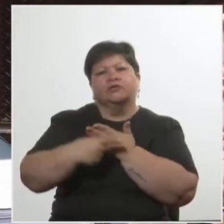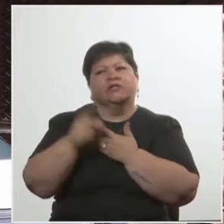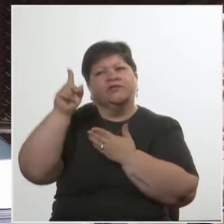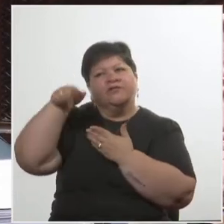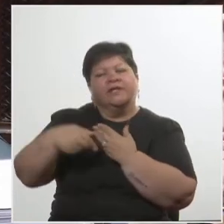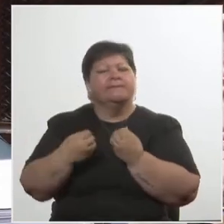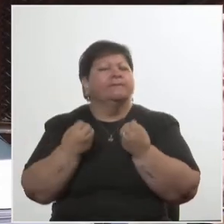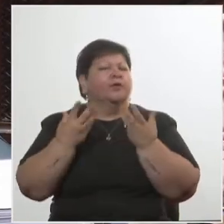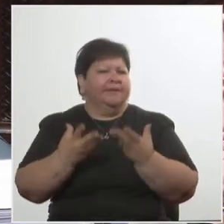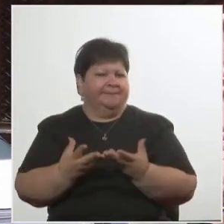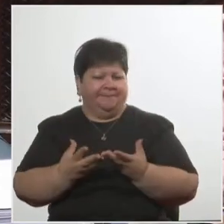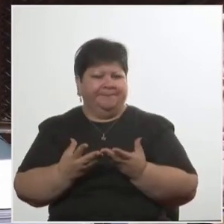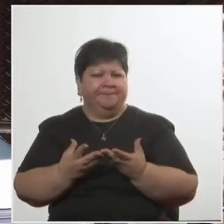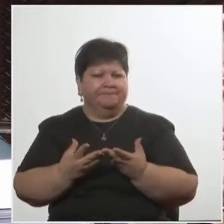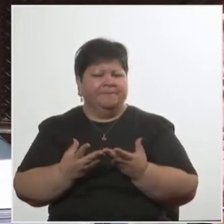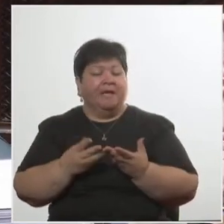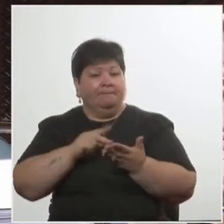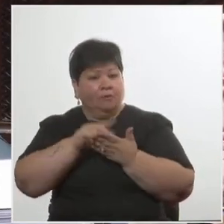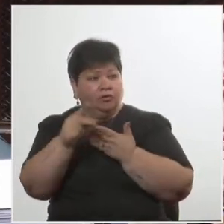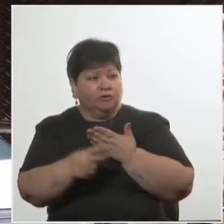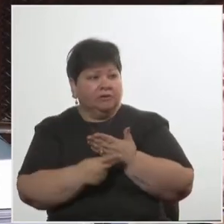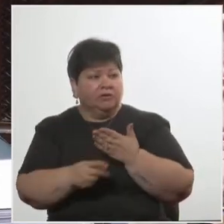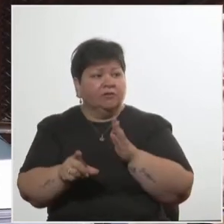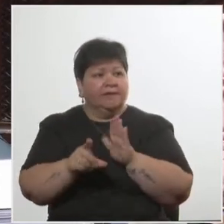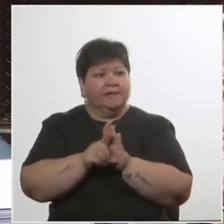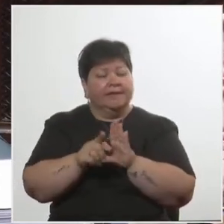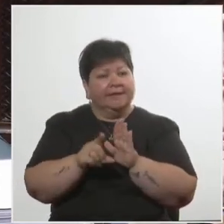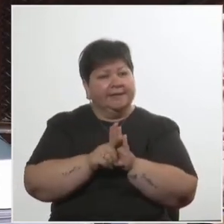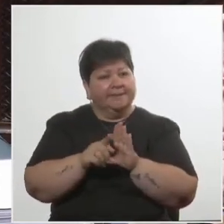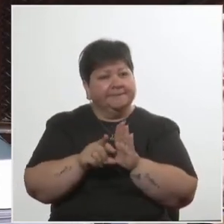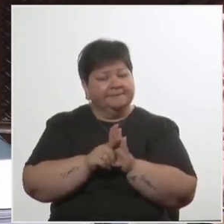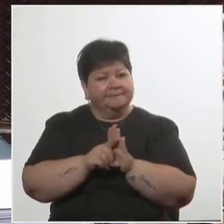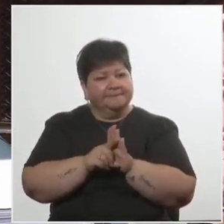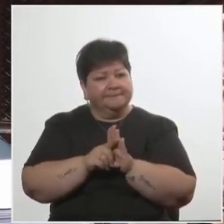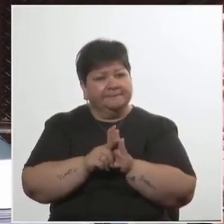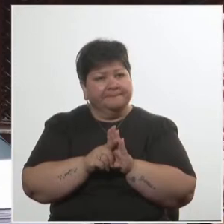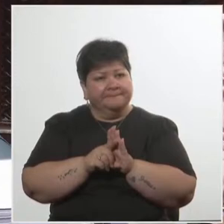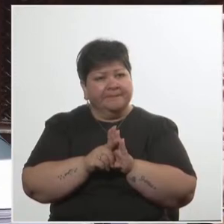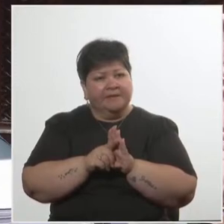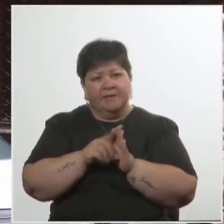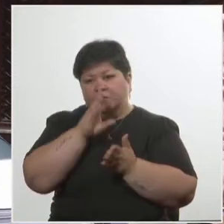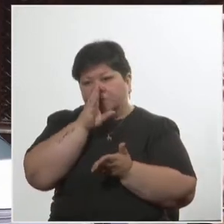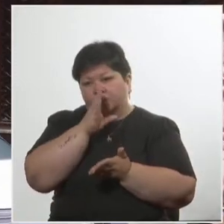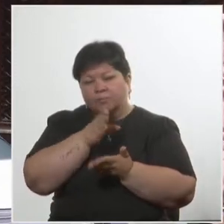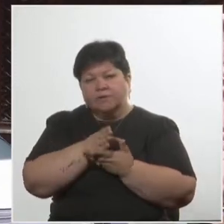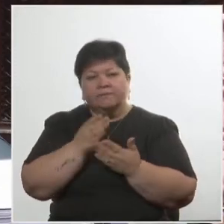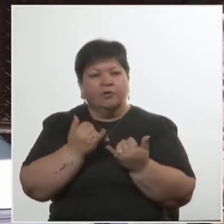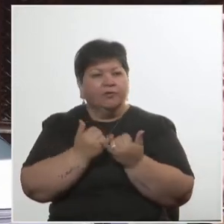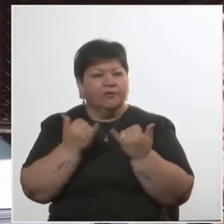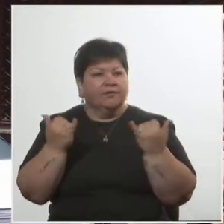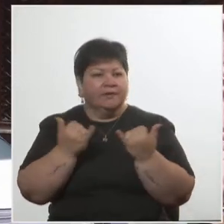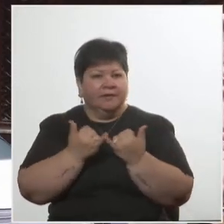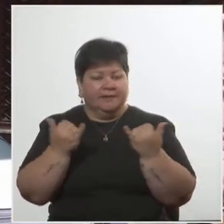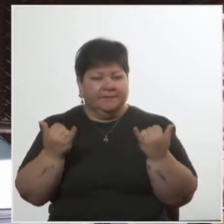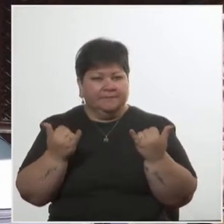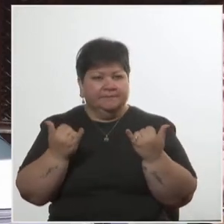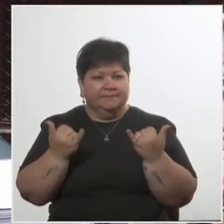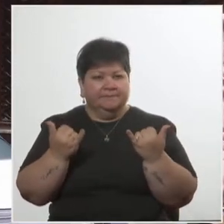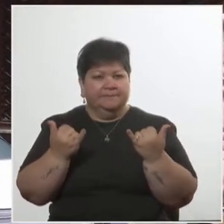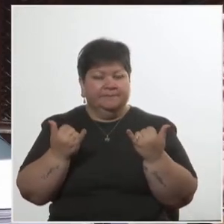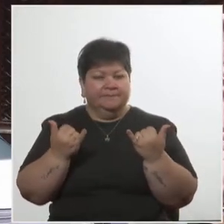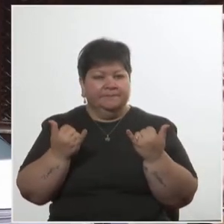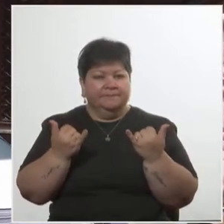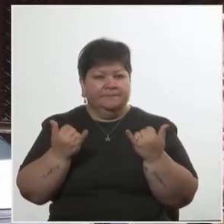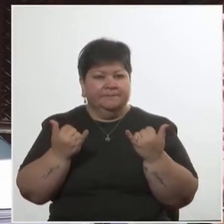las condiciones Este es un proyecto de ley que llegó en estos últimos días yo